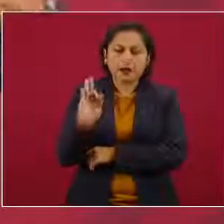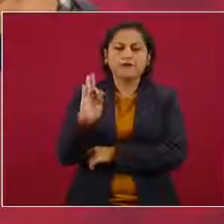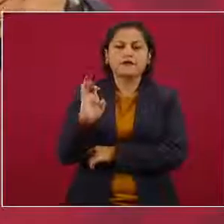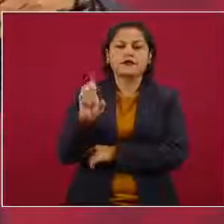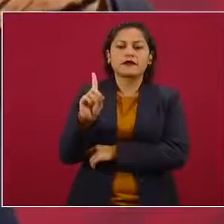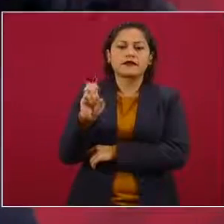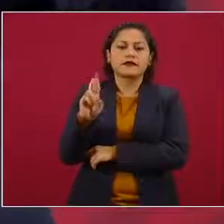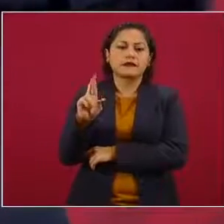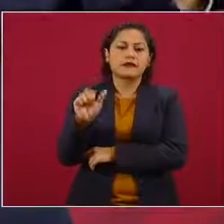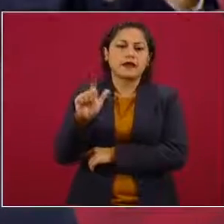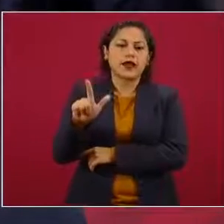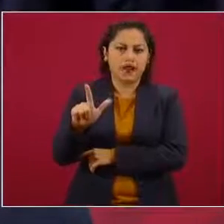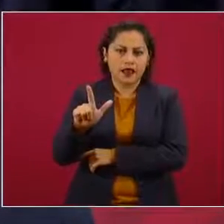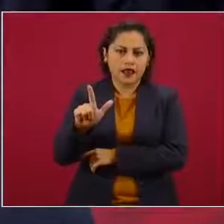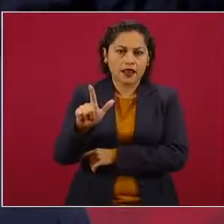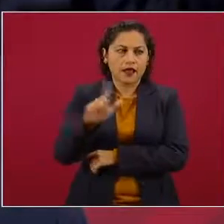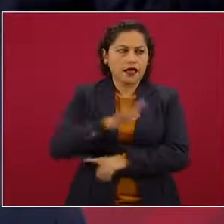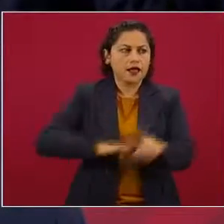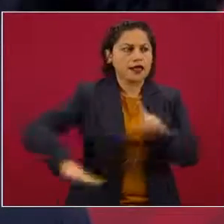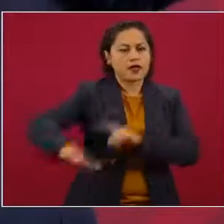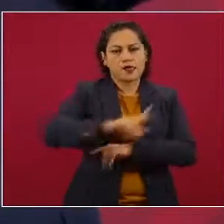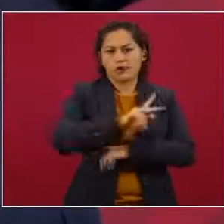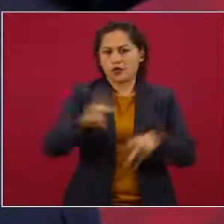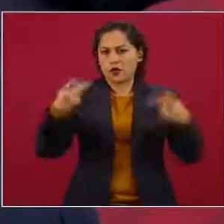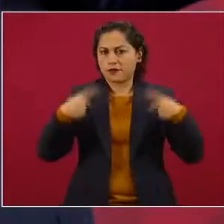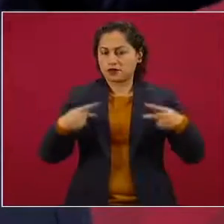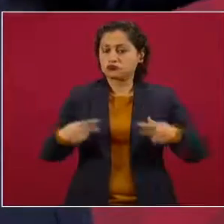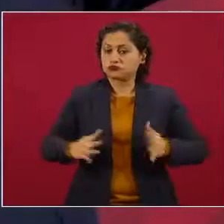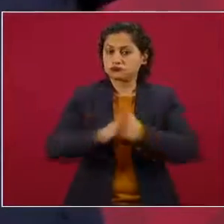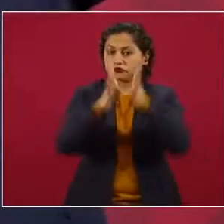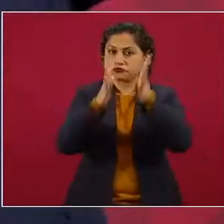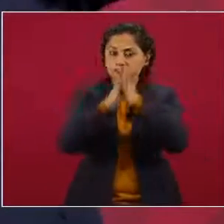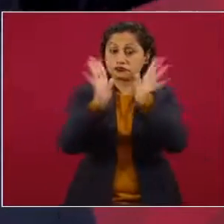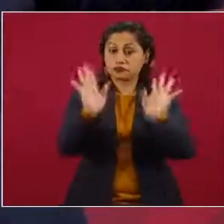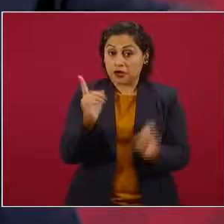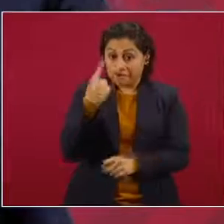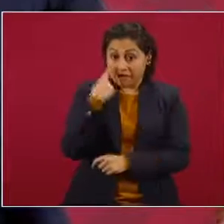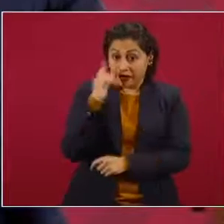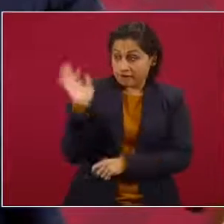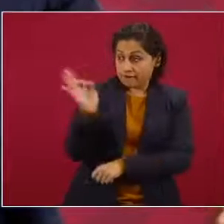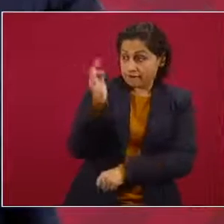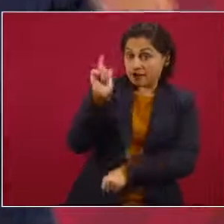Entonces, lo que se envía de la federación, lo que le corresponde a los estados,